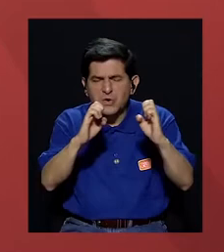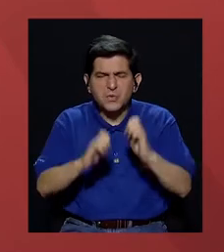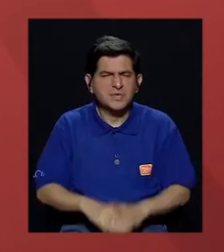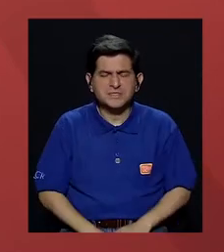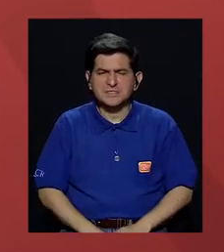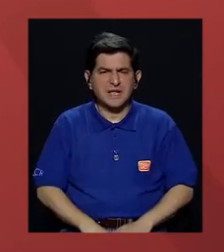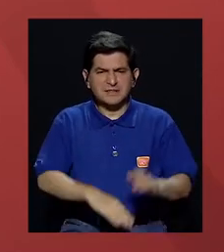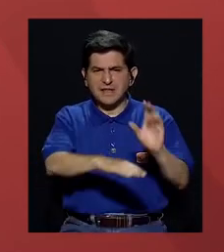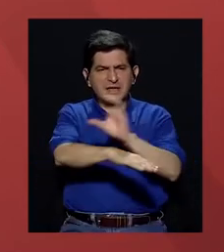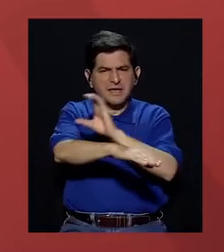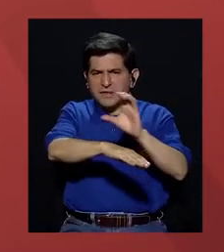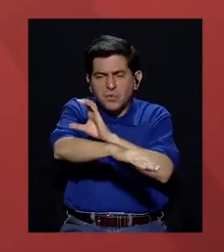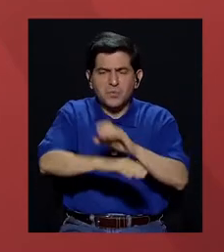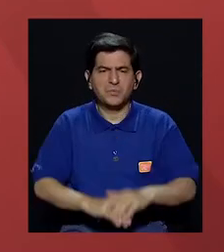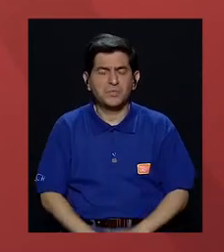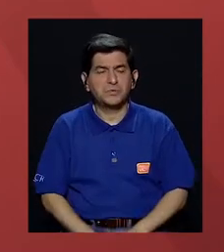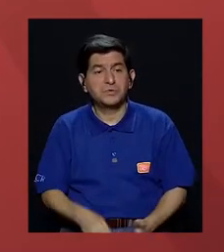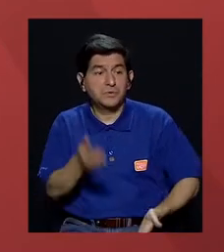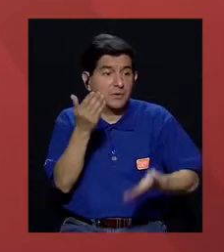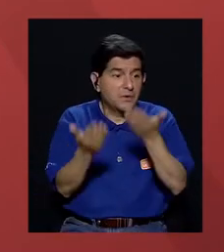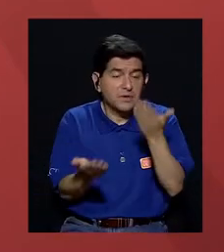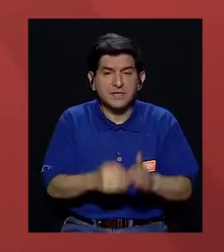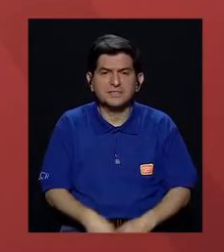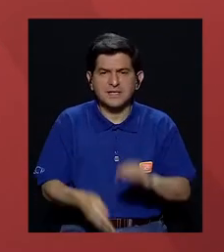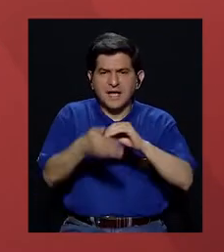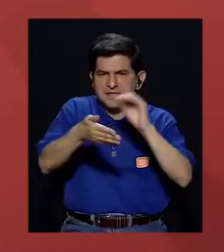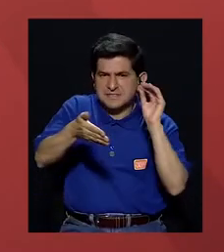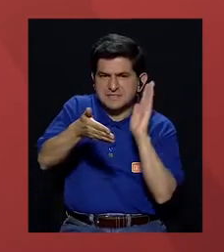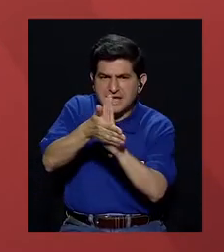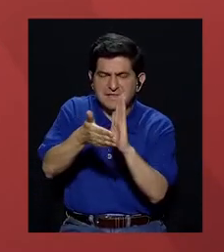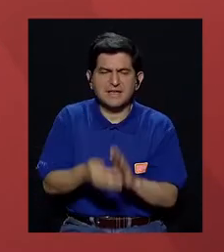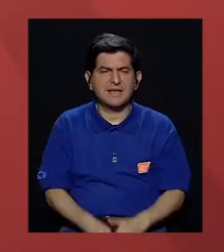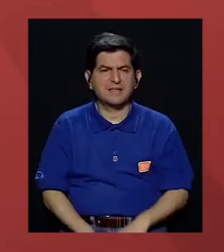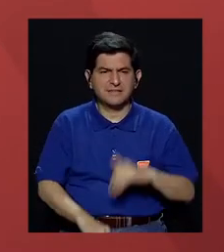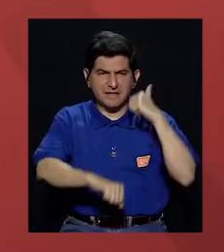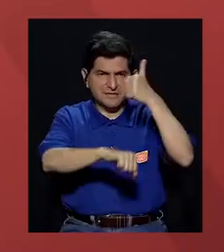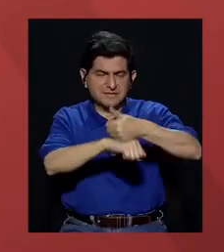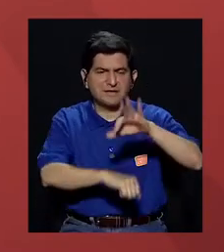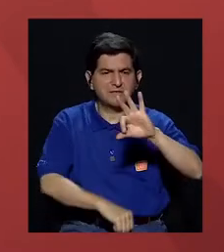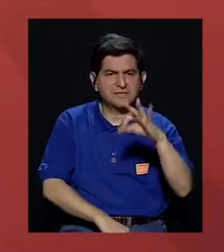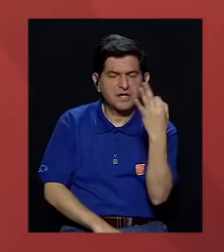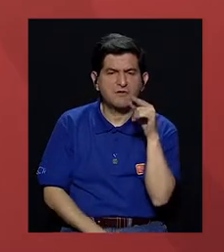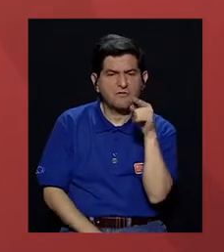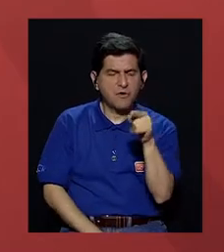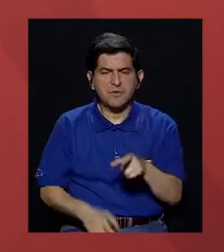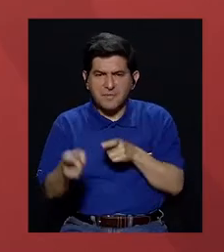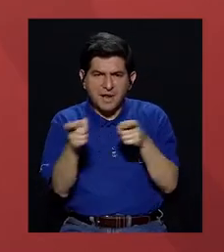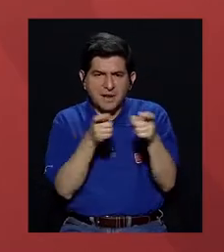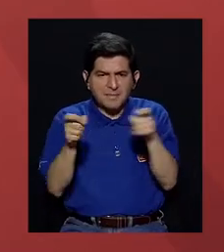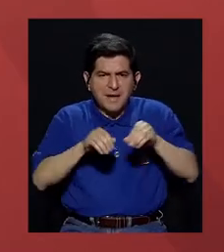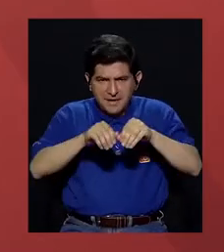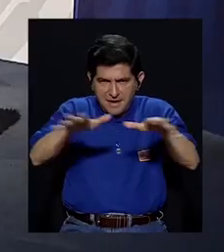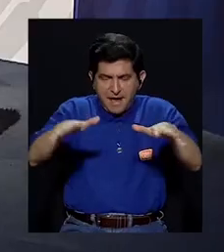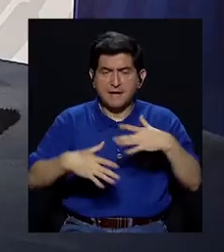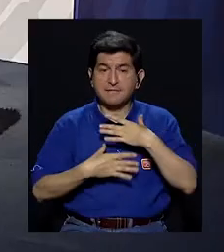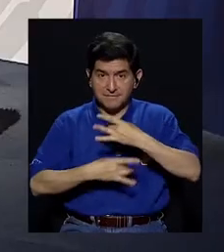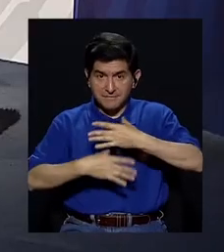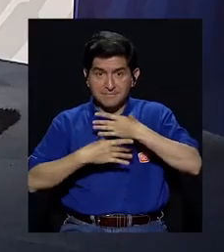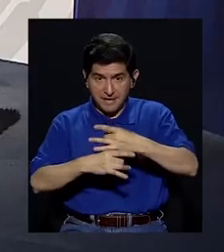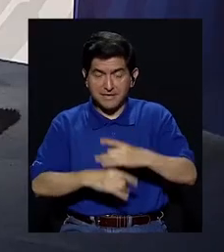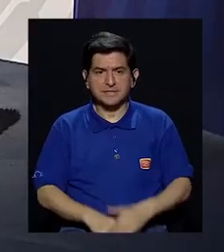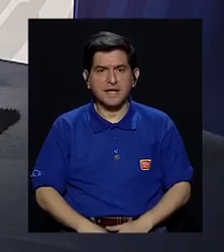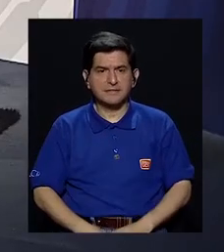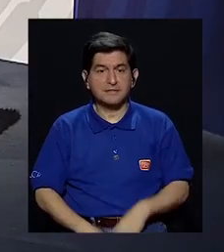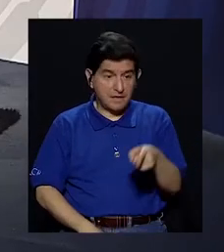digital y recuerdo inclusive muchas etiquetas que se le ponían al respecto de su forma de manejar las redes ves qué curioso